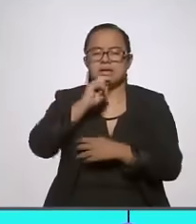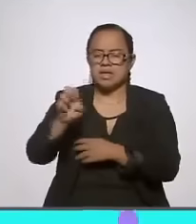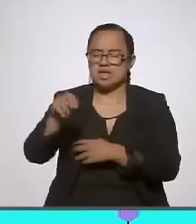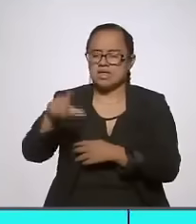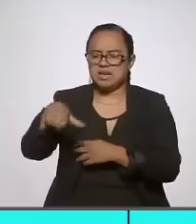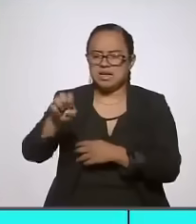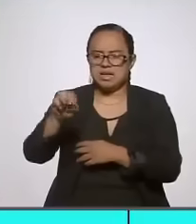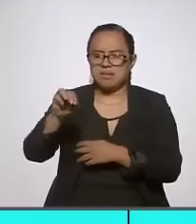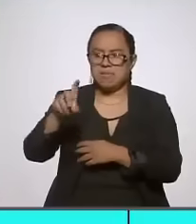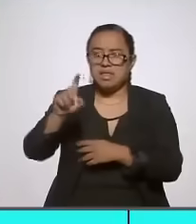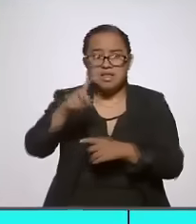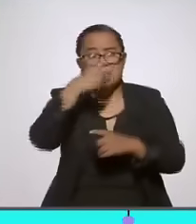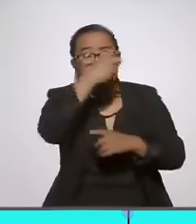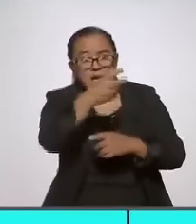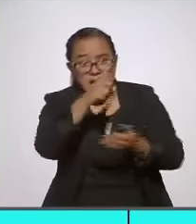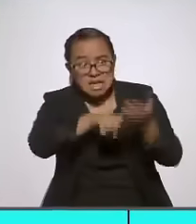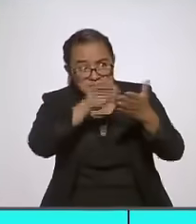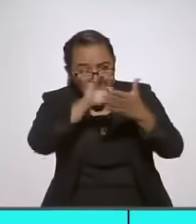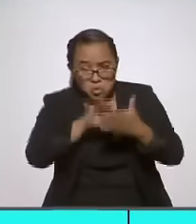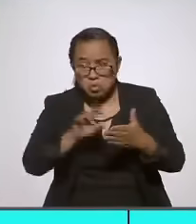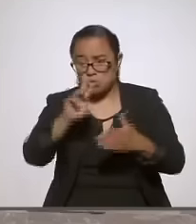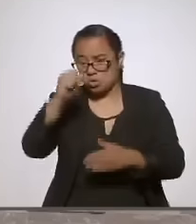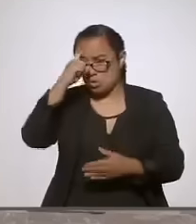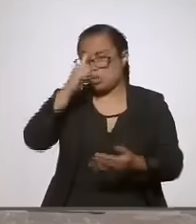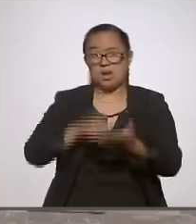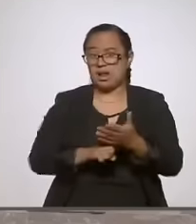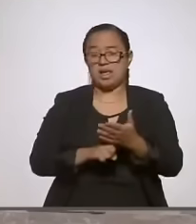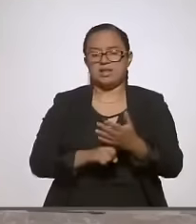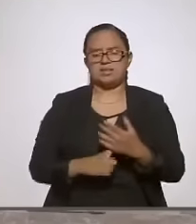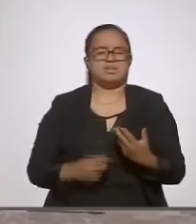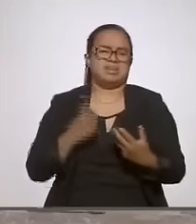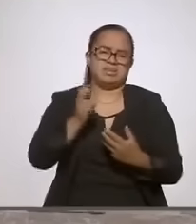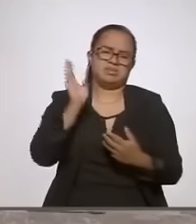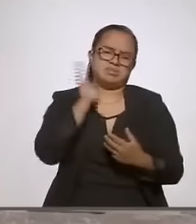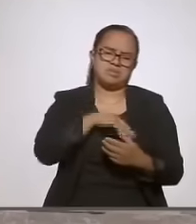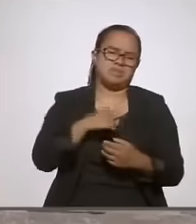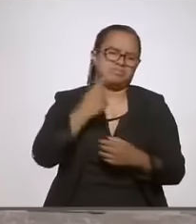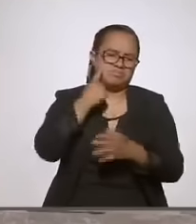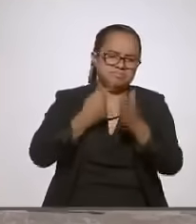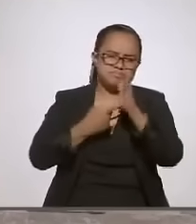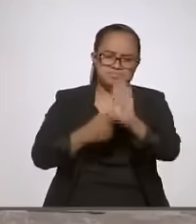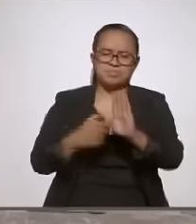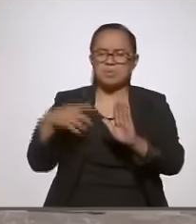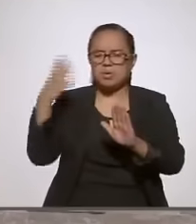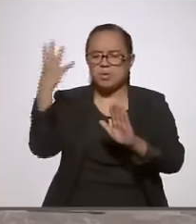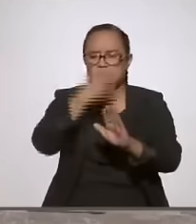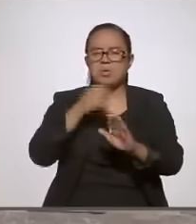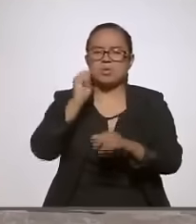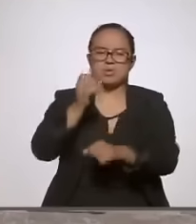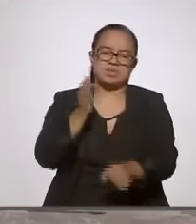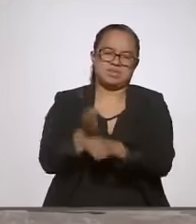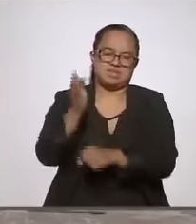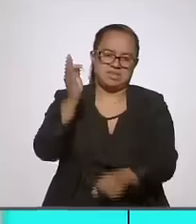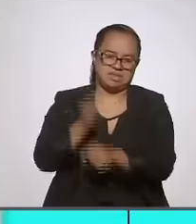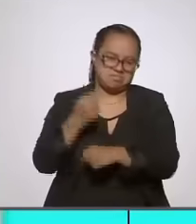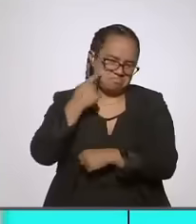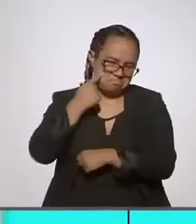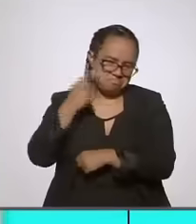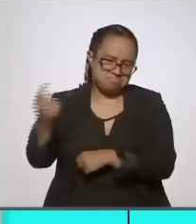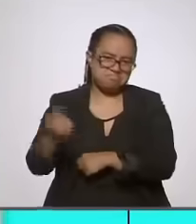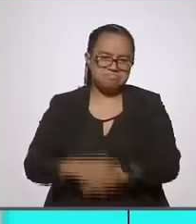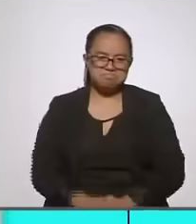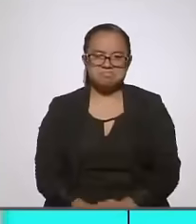mal, ¿así qué? Pero bueno, todo, todo mal. Nada más les dejo ahí, nada más, este bonito momento para hacer con otro chiste. Vean nada más qué padre.